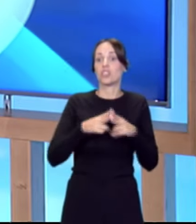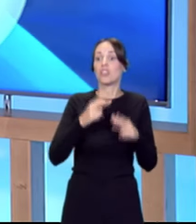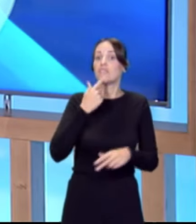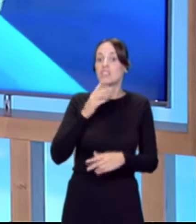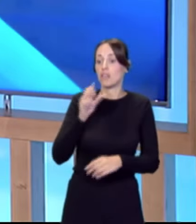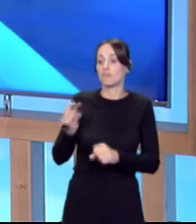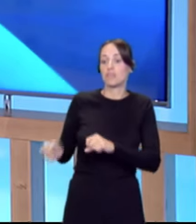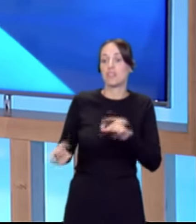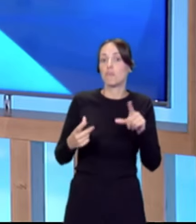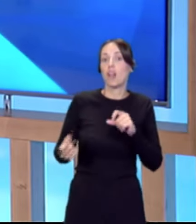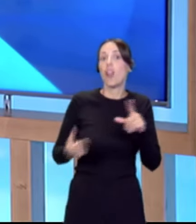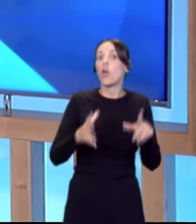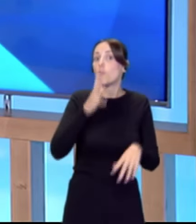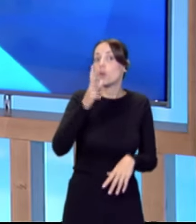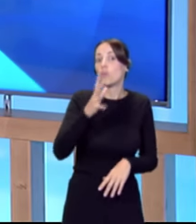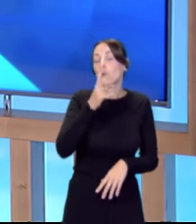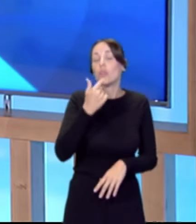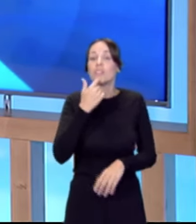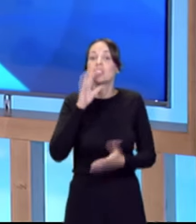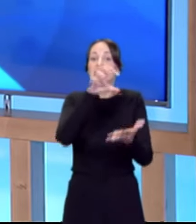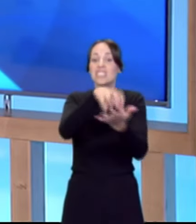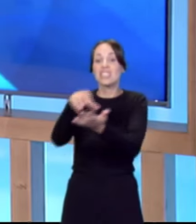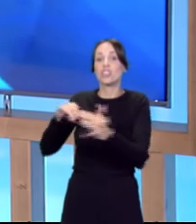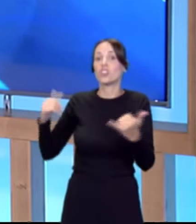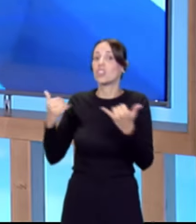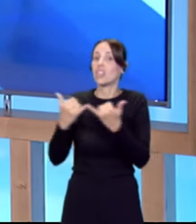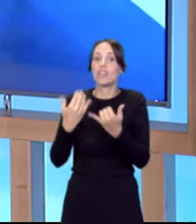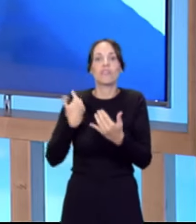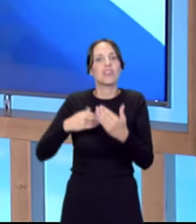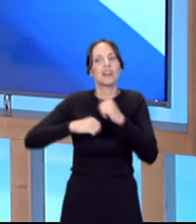la falta de plazas para menores migrantes en los centros de la isla de Tenerife.